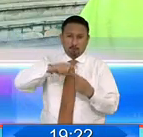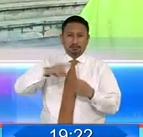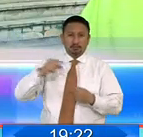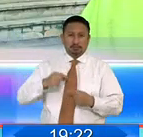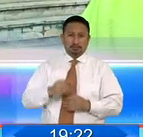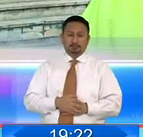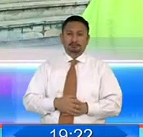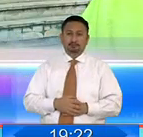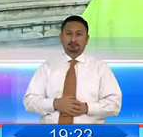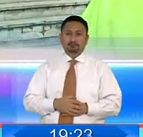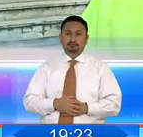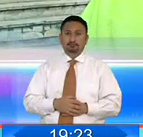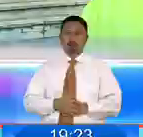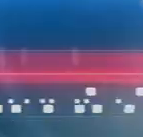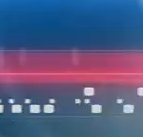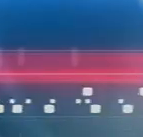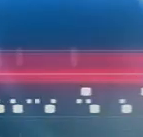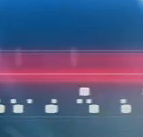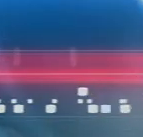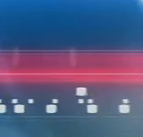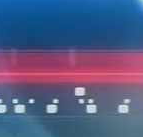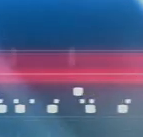en breves minutos